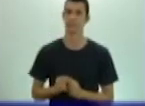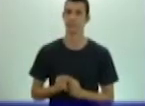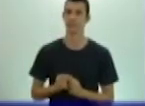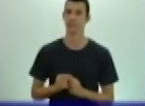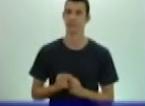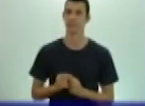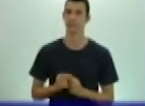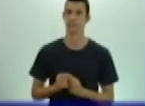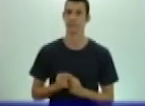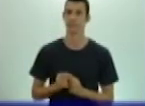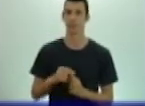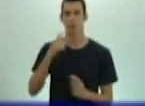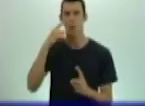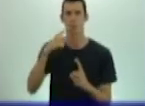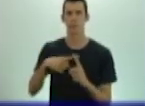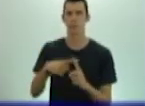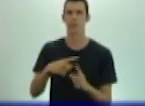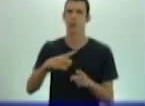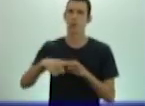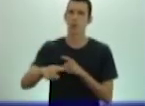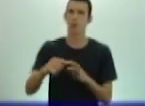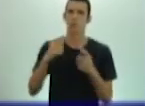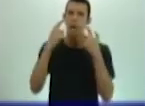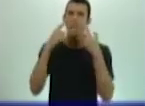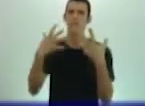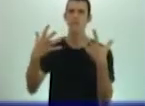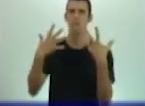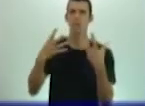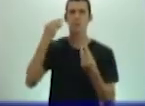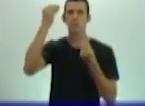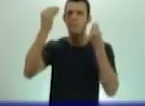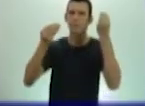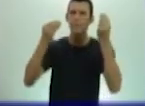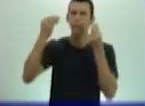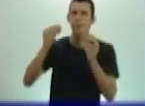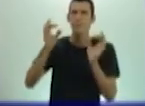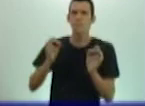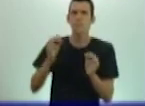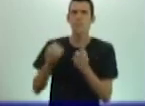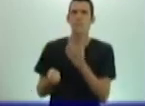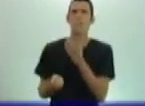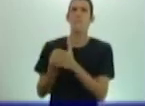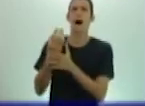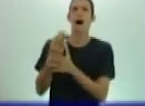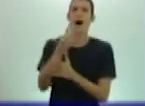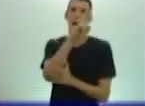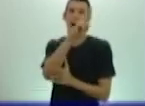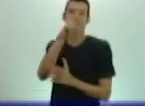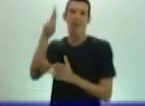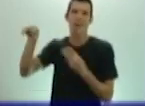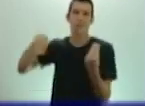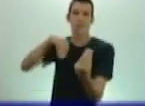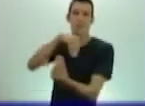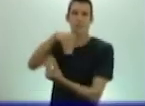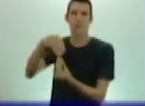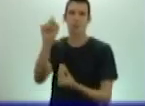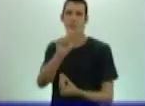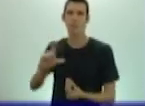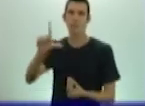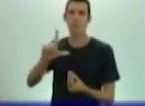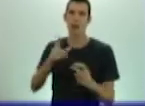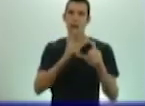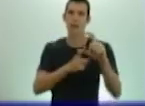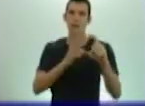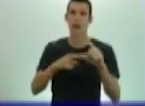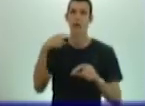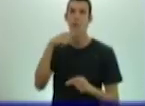trascendencia universal de la Gran Revolución Socialista de Octubre. En correspondencia con estos contenidos también les proponemos algunos objetivos que